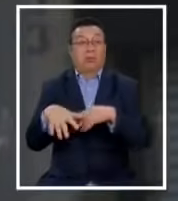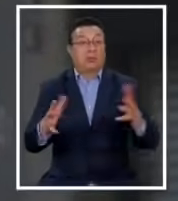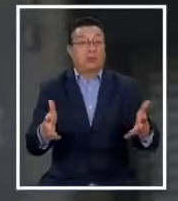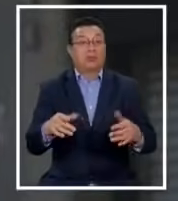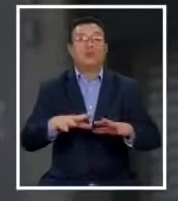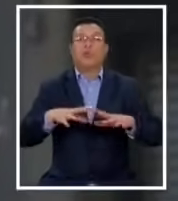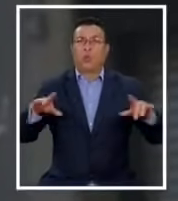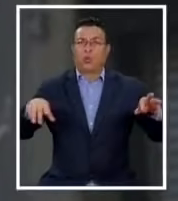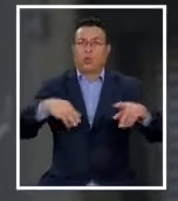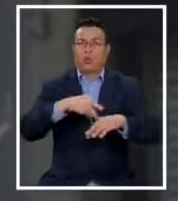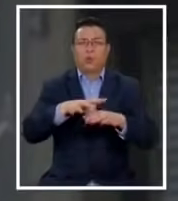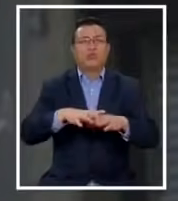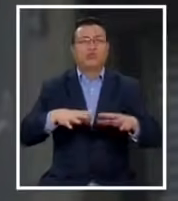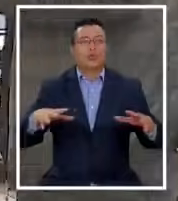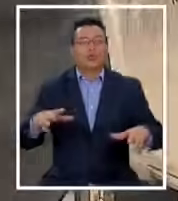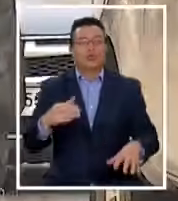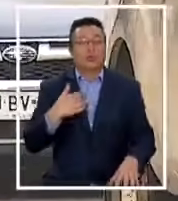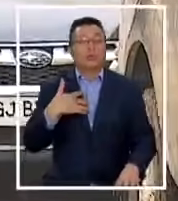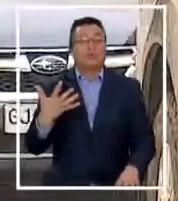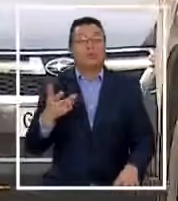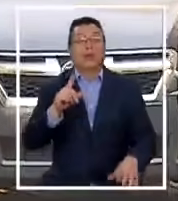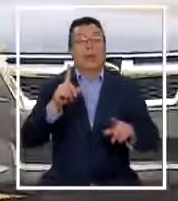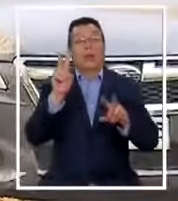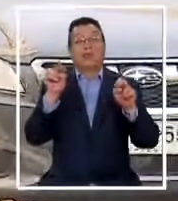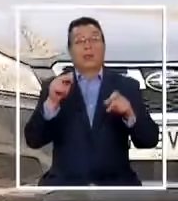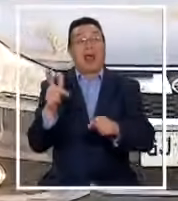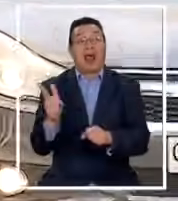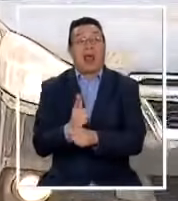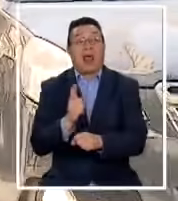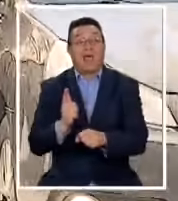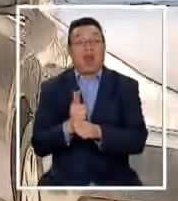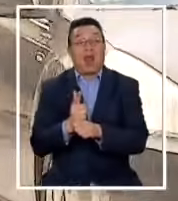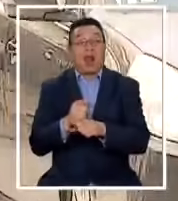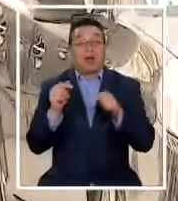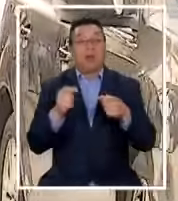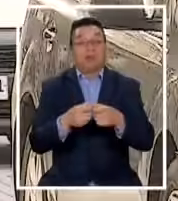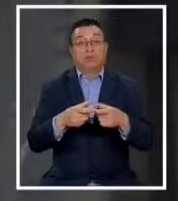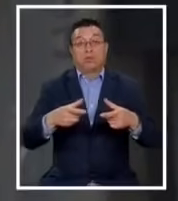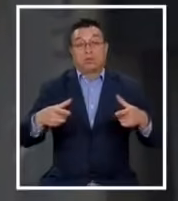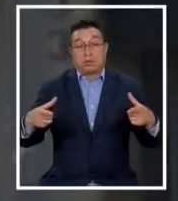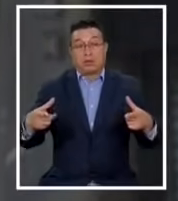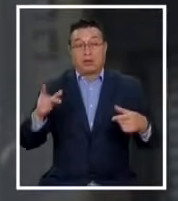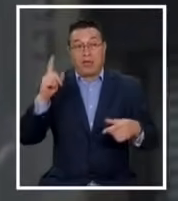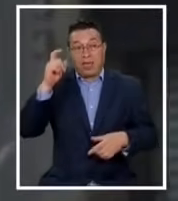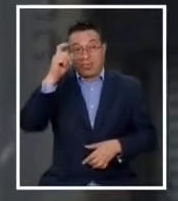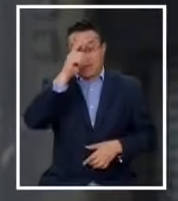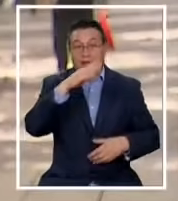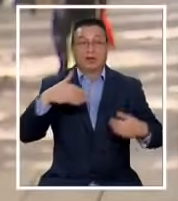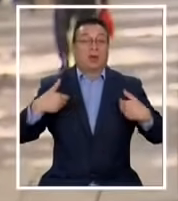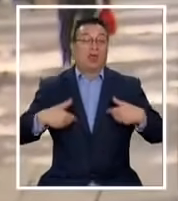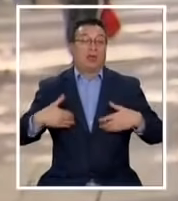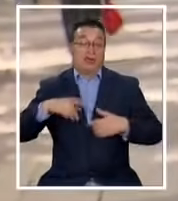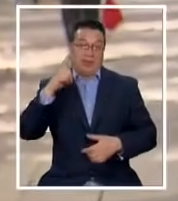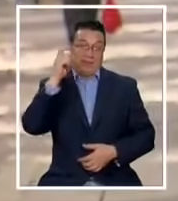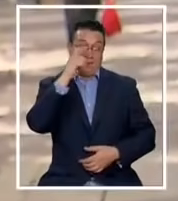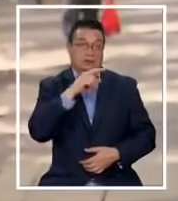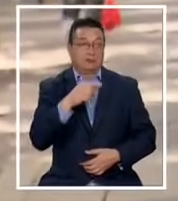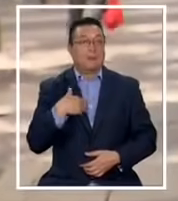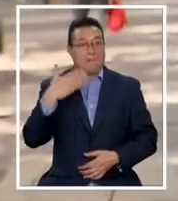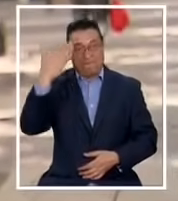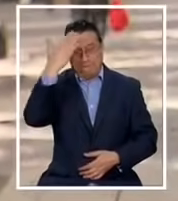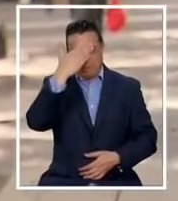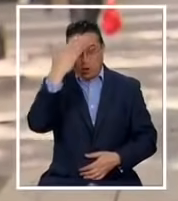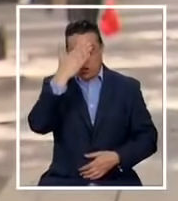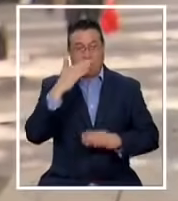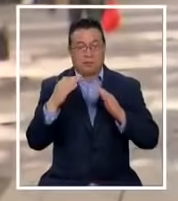ve alta movilidad, pero más que nada yo creo que por temas laborales los casos están aumentando, entonces es difícil relajarse así. Estamos muy preocupados